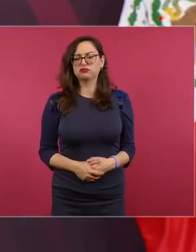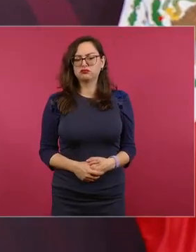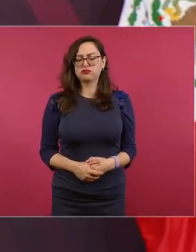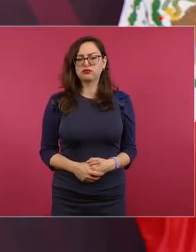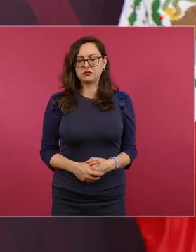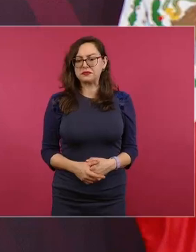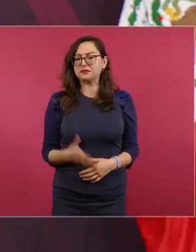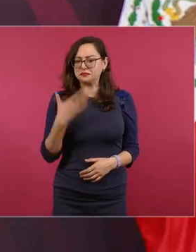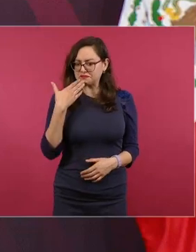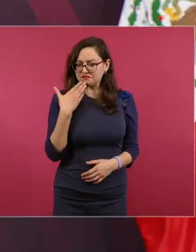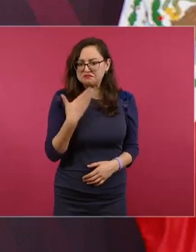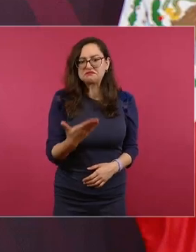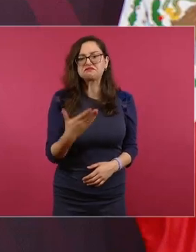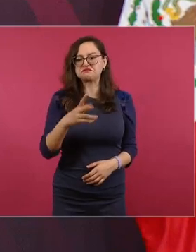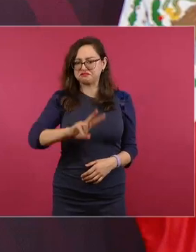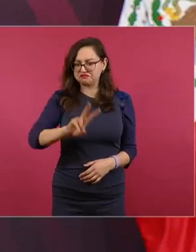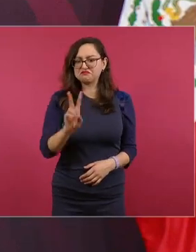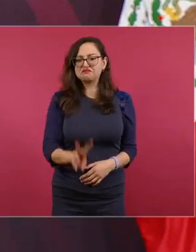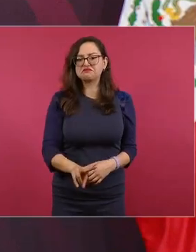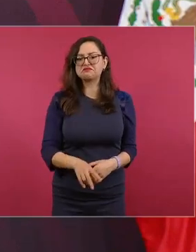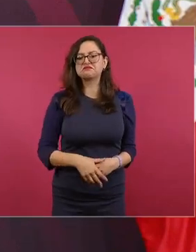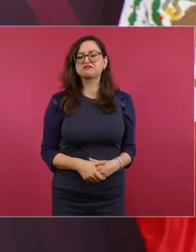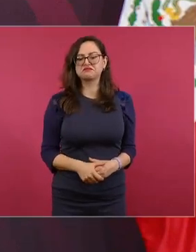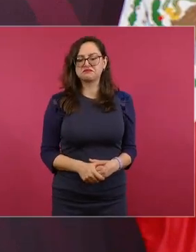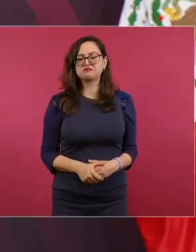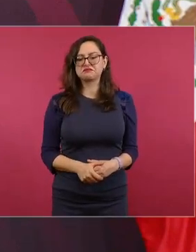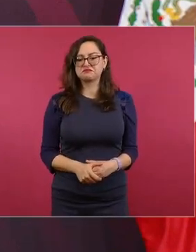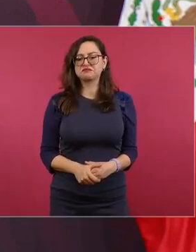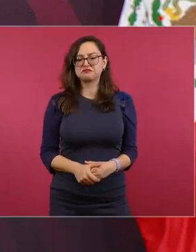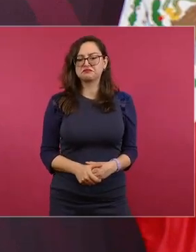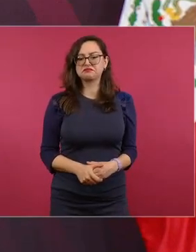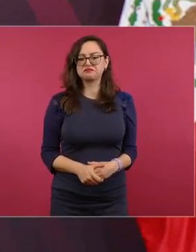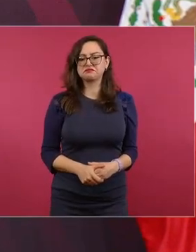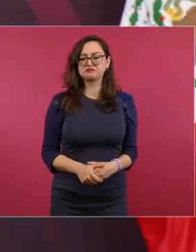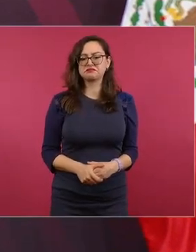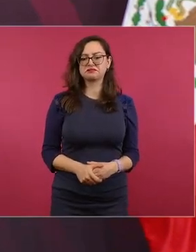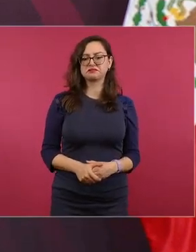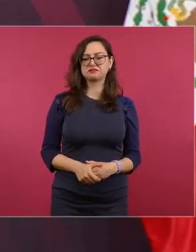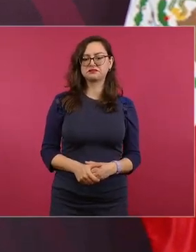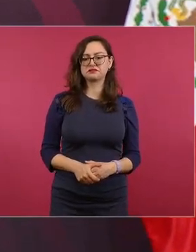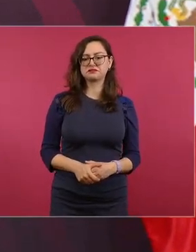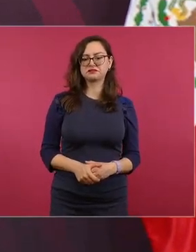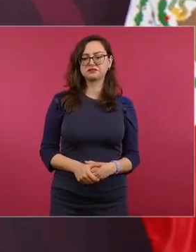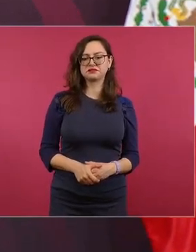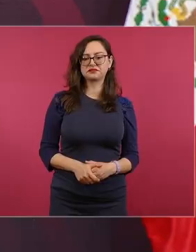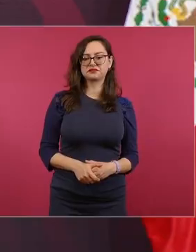muy bueno el que haya esta